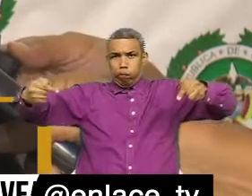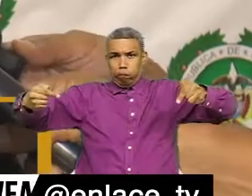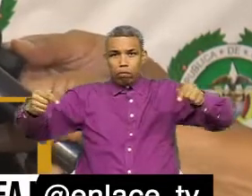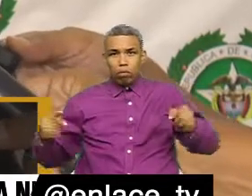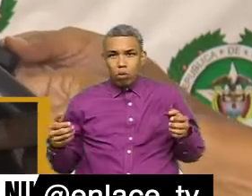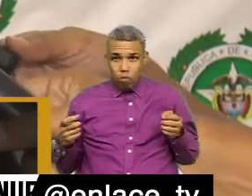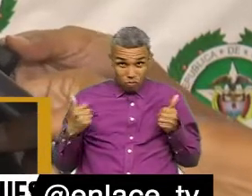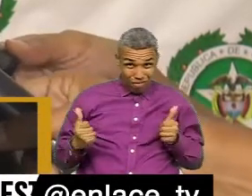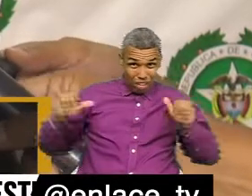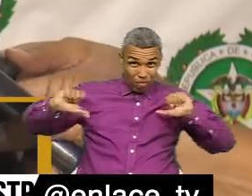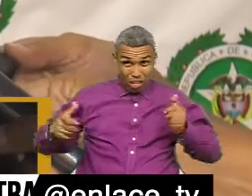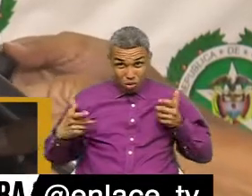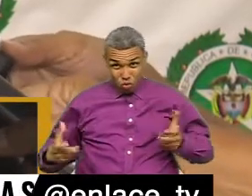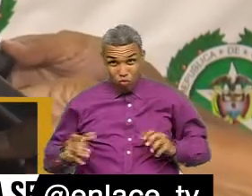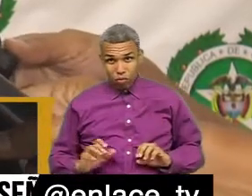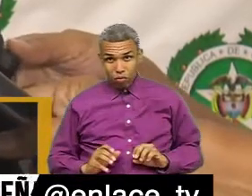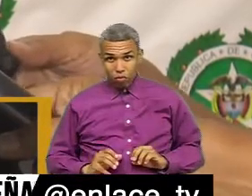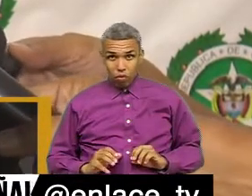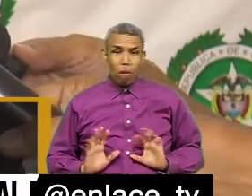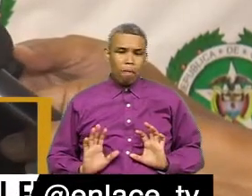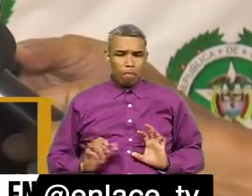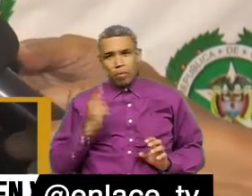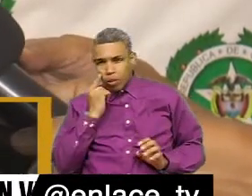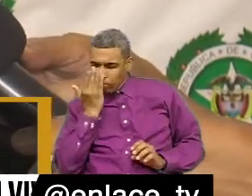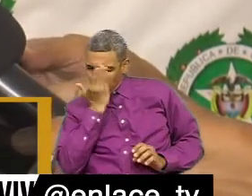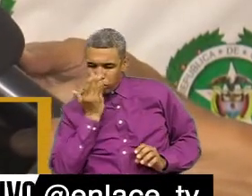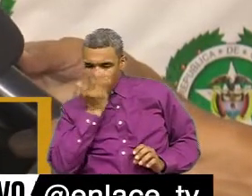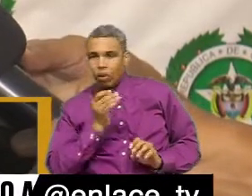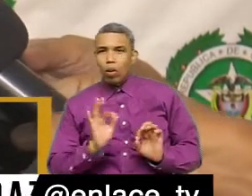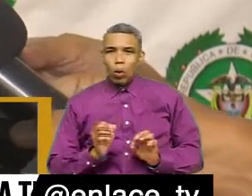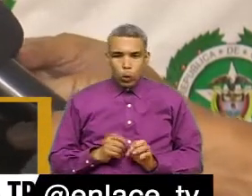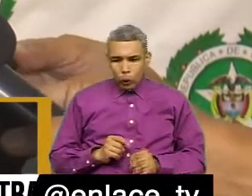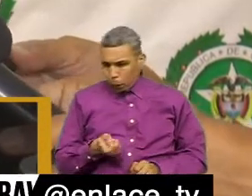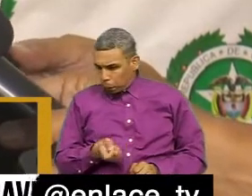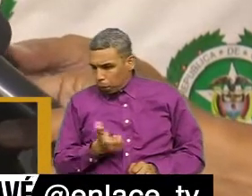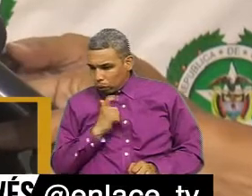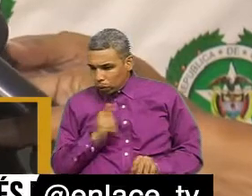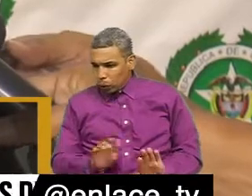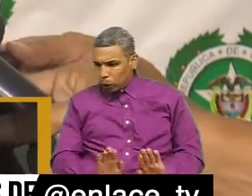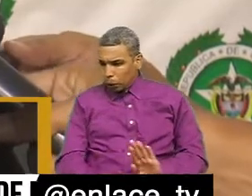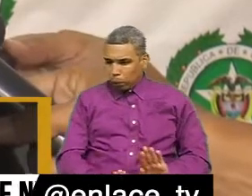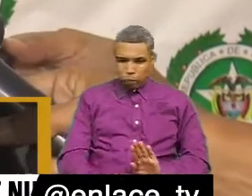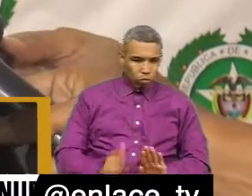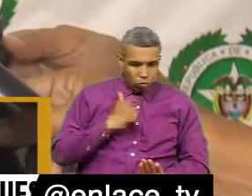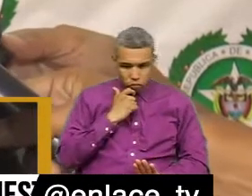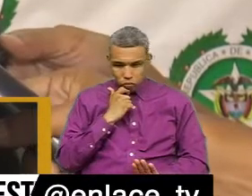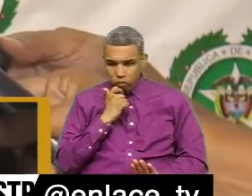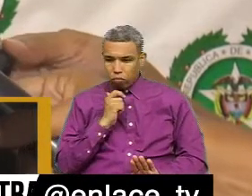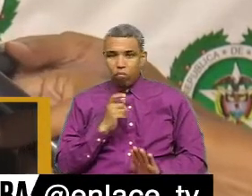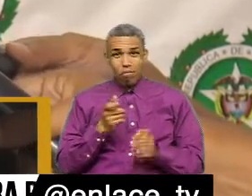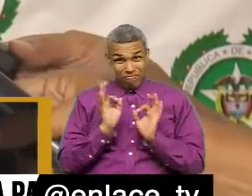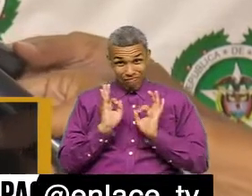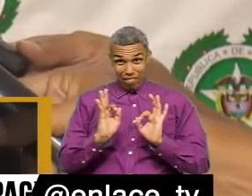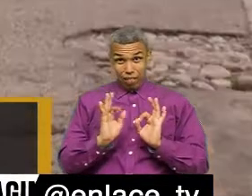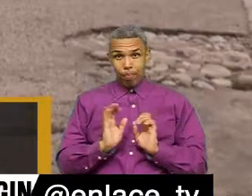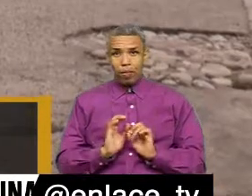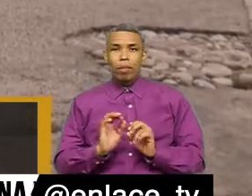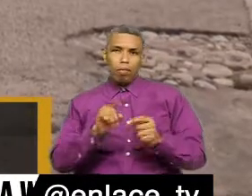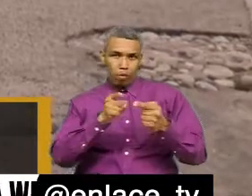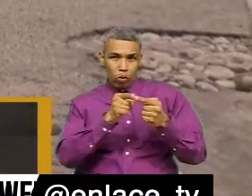las carreteras. Y lo más importante es que no vayamos a mezclar el alcohol o sustancias psicoactivas cuando estamos